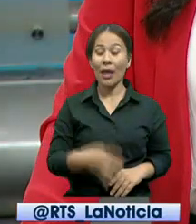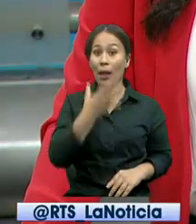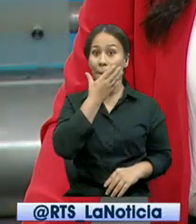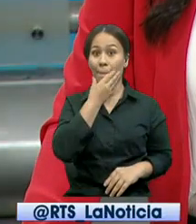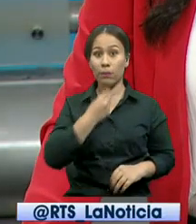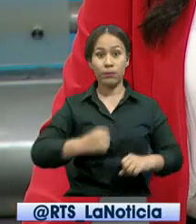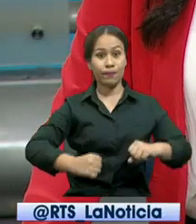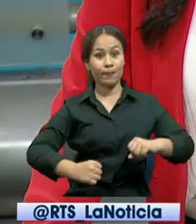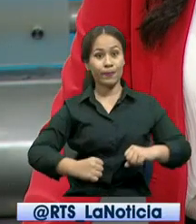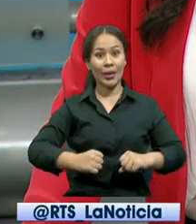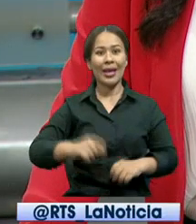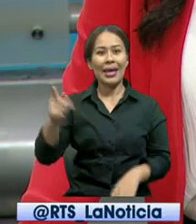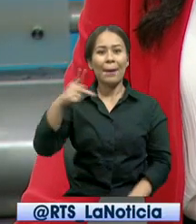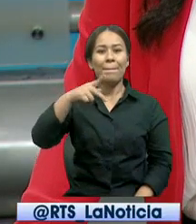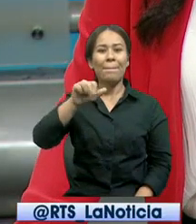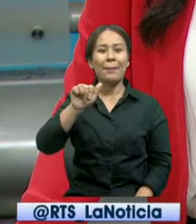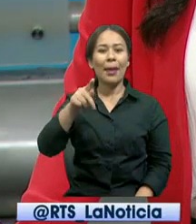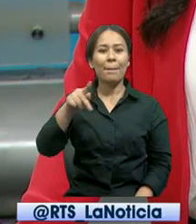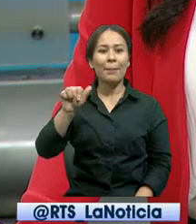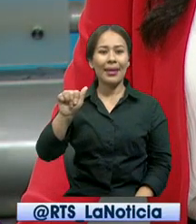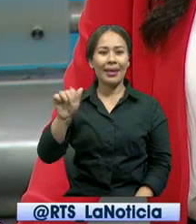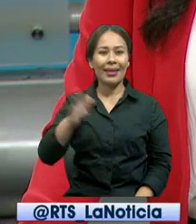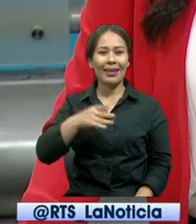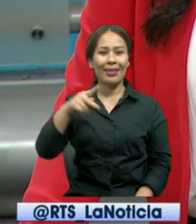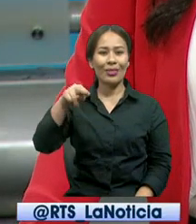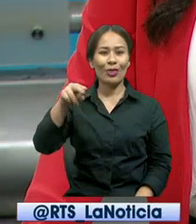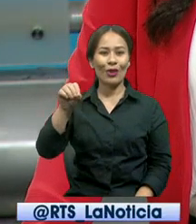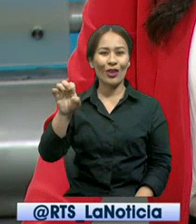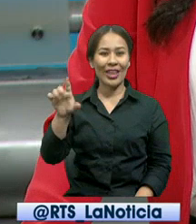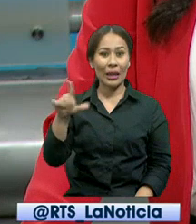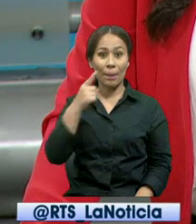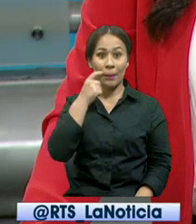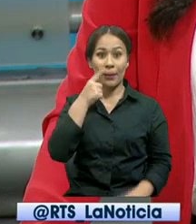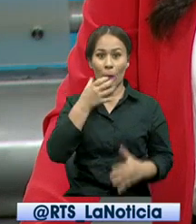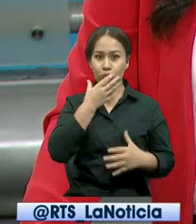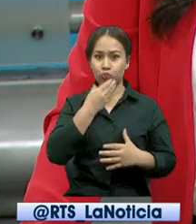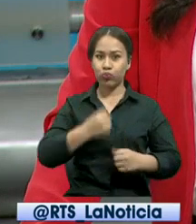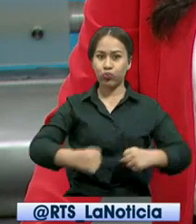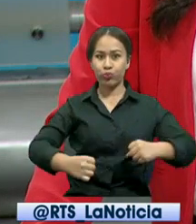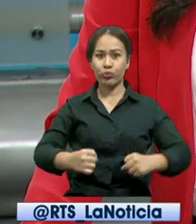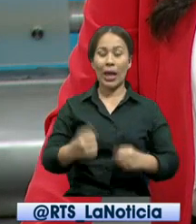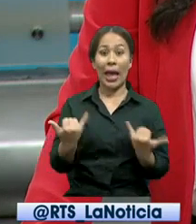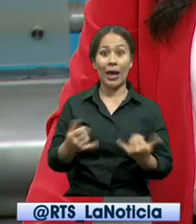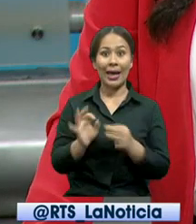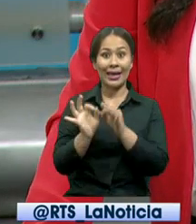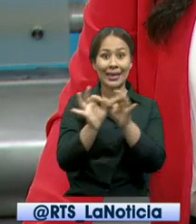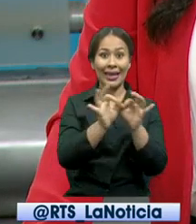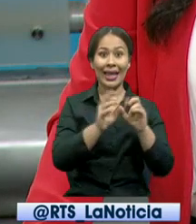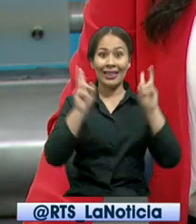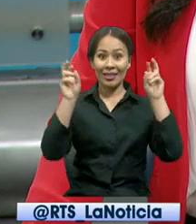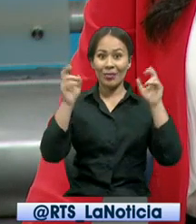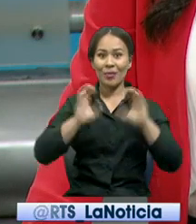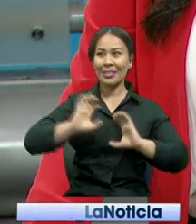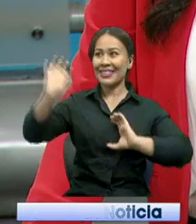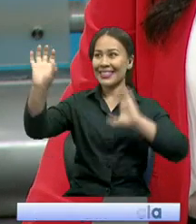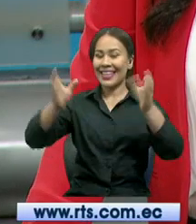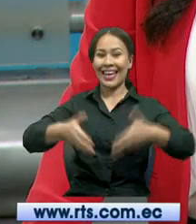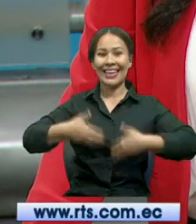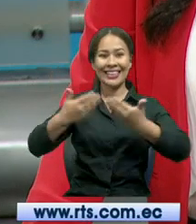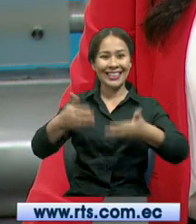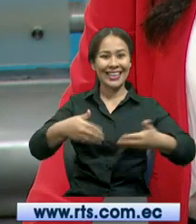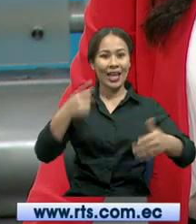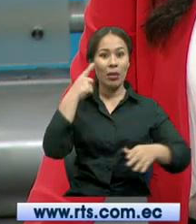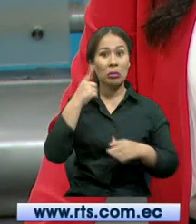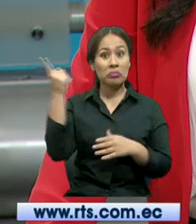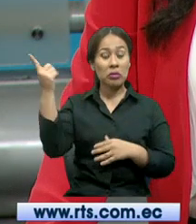Papá Noel se prepara para volar por el mundo repartiendo regalos. Mientras tanto, se toma un tiempo para bucear en un acuario